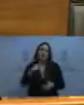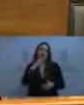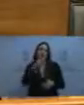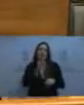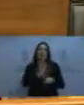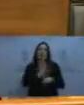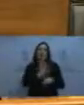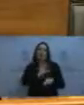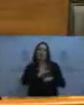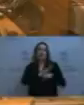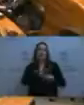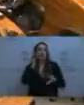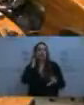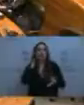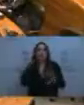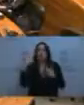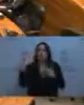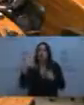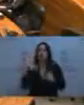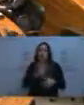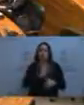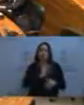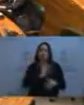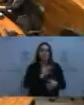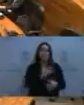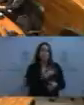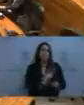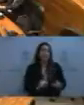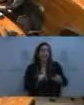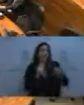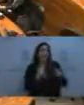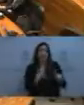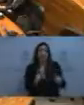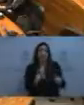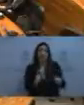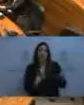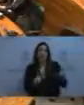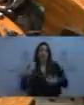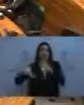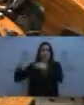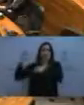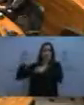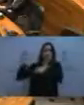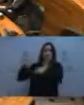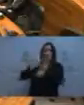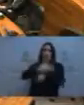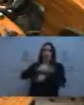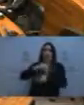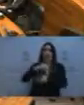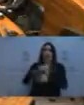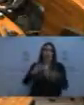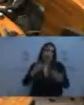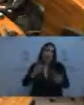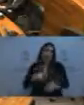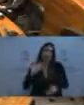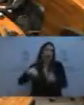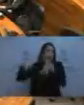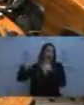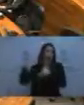consejera. Gracias, señor presidente. Señoría, me empezó diciendo que no iba a hablar del pasado pero estaba hablando del